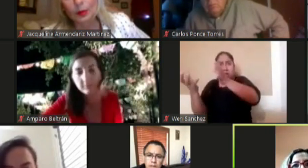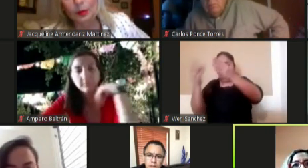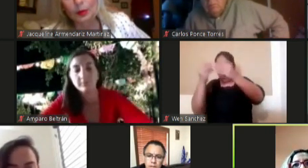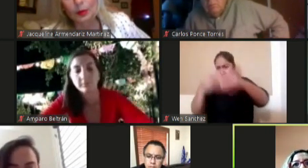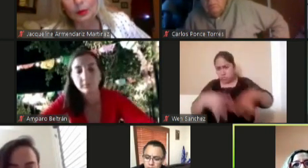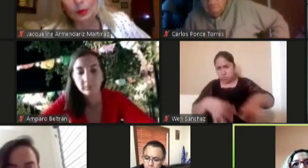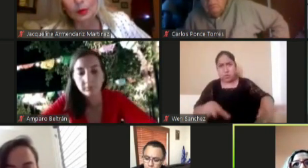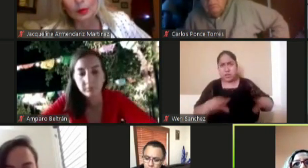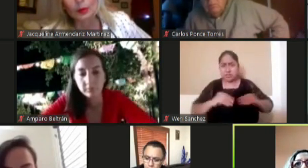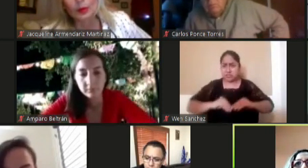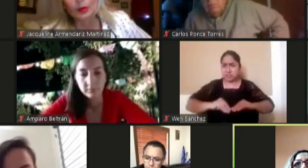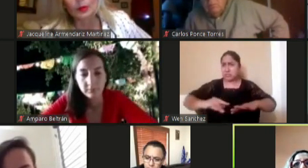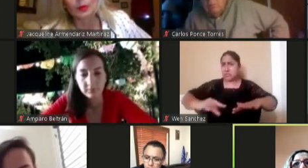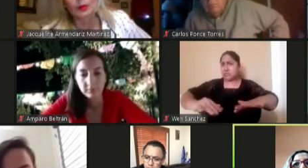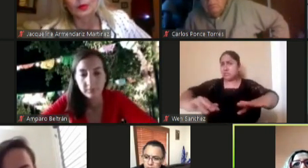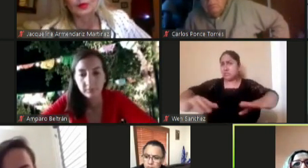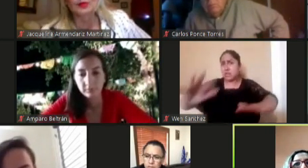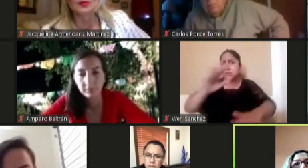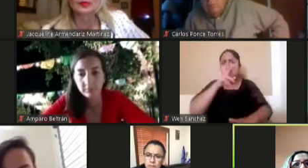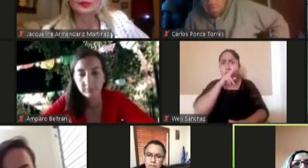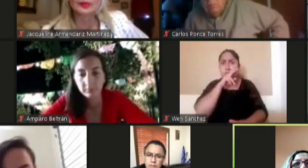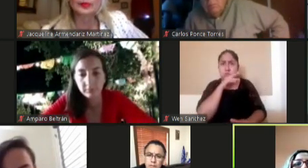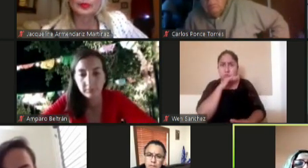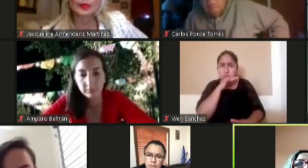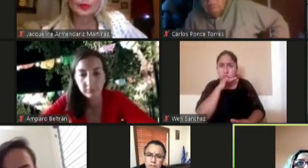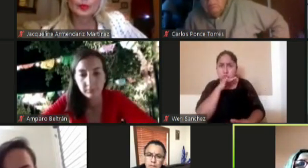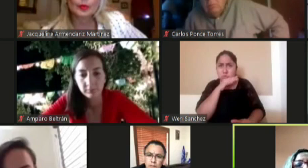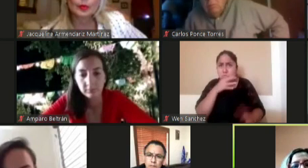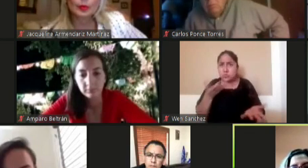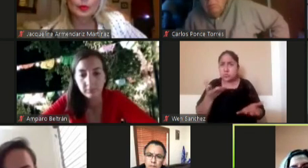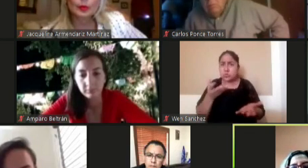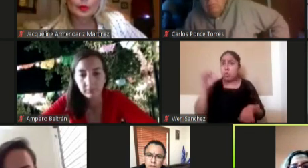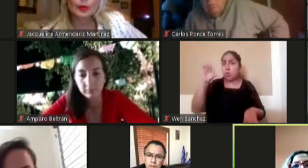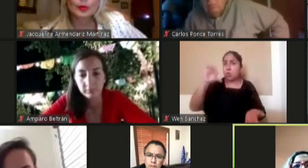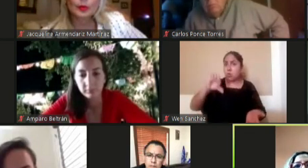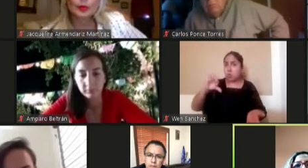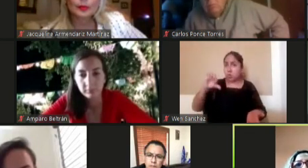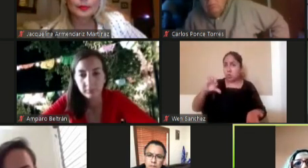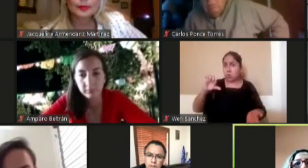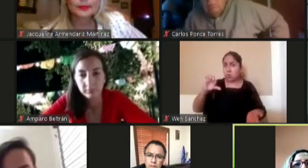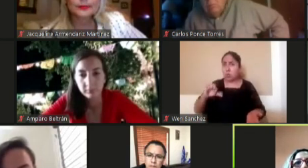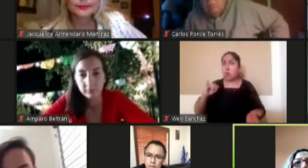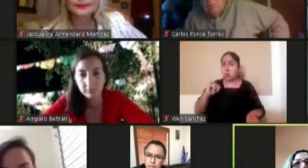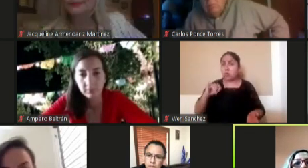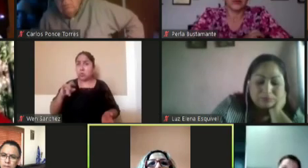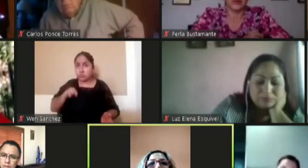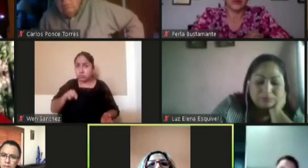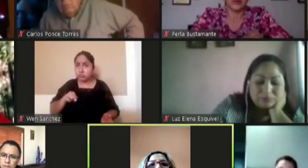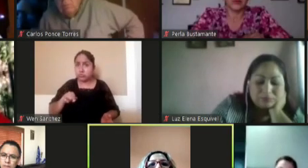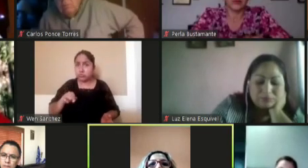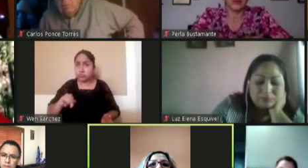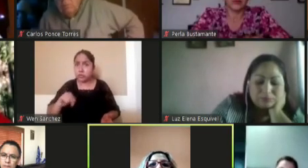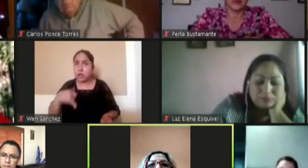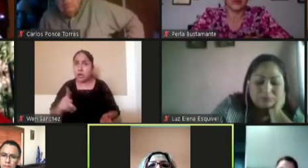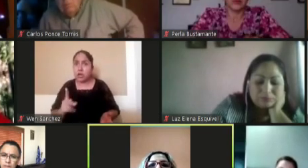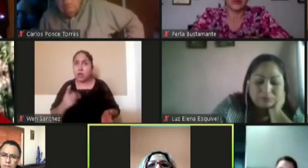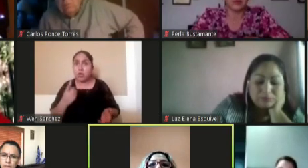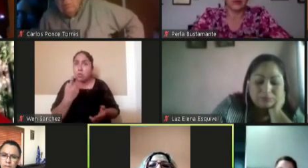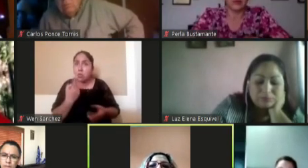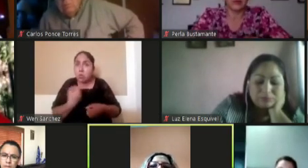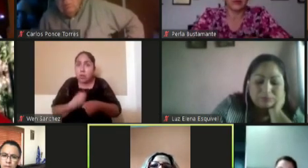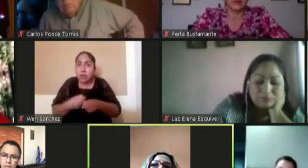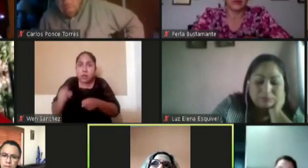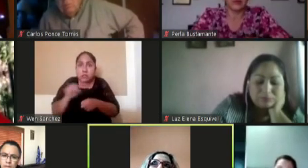del Real, hasta hoy pasó, parece que tenía como una semana que no hacían recorrido. Y aunado a